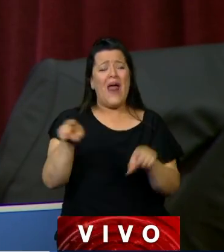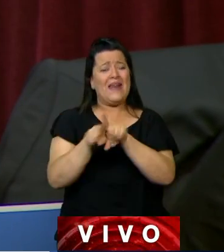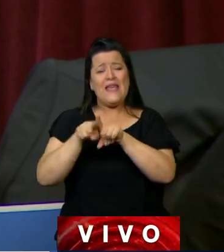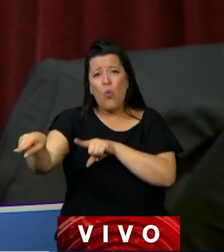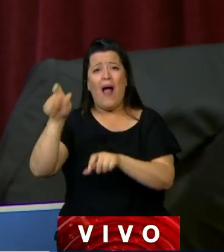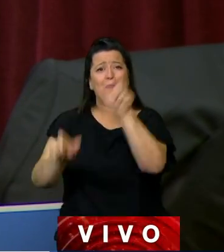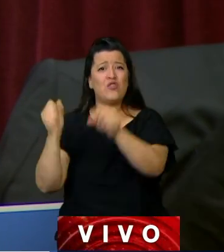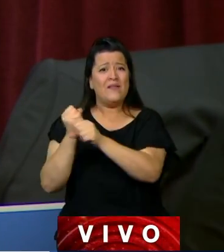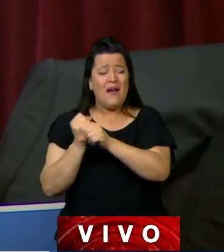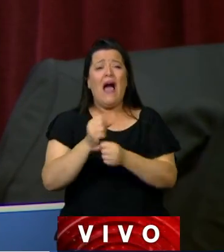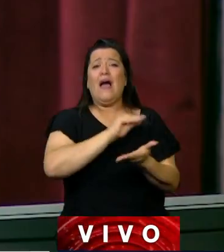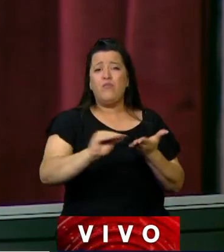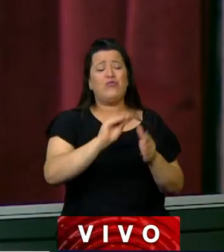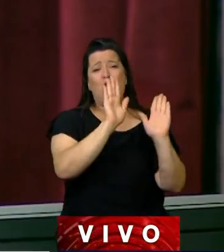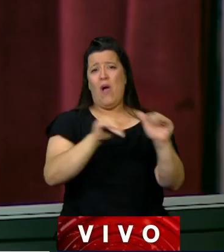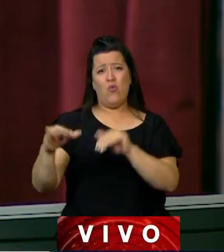Muchas gracias.